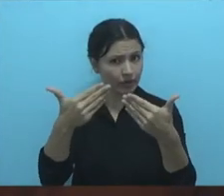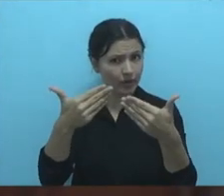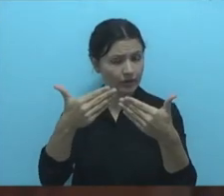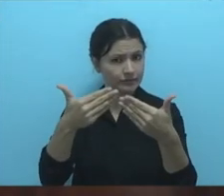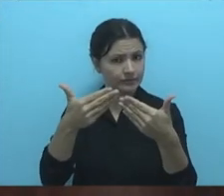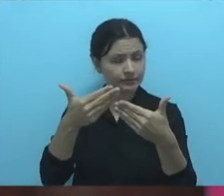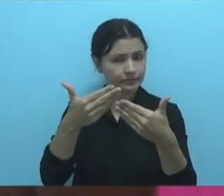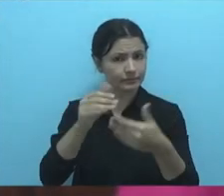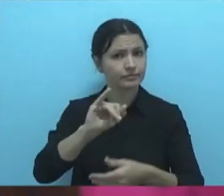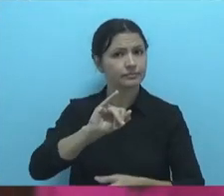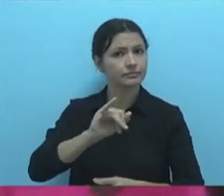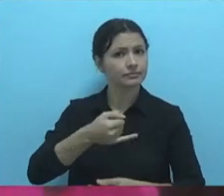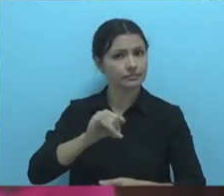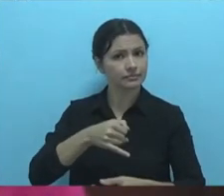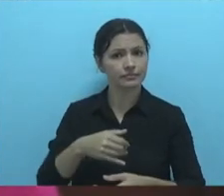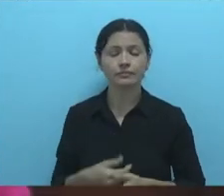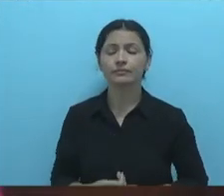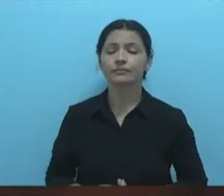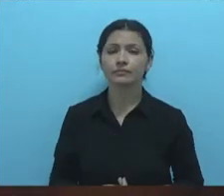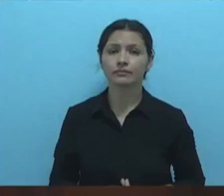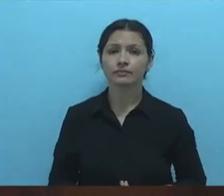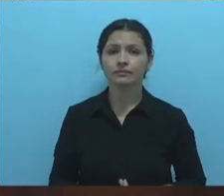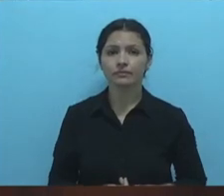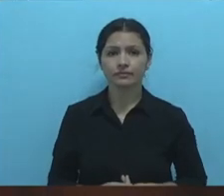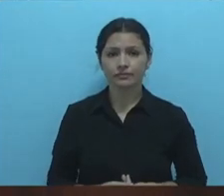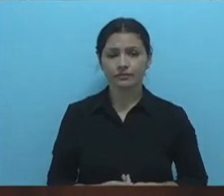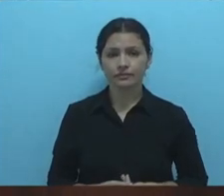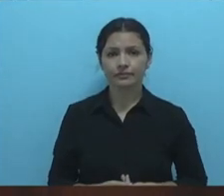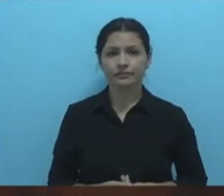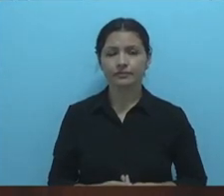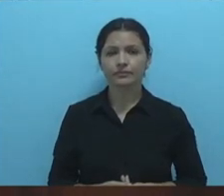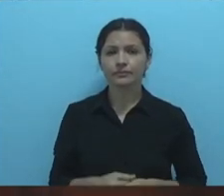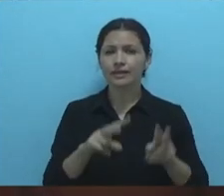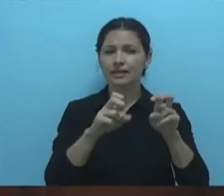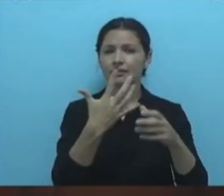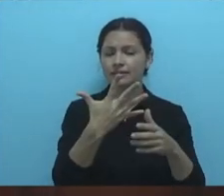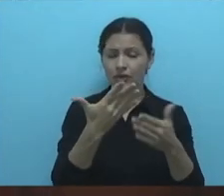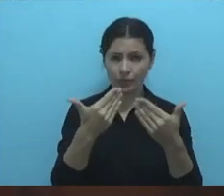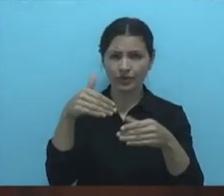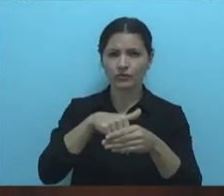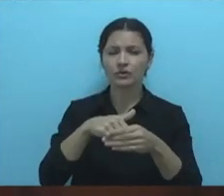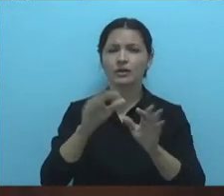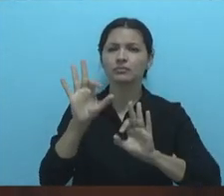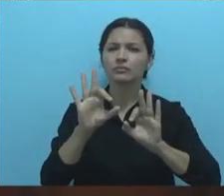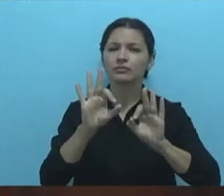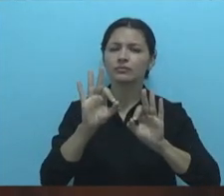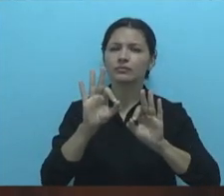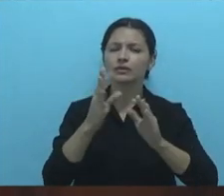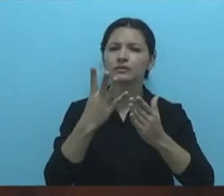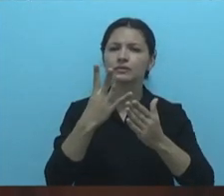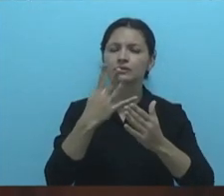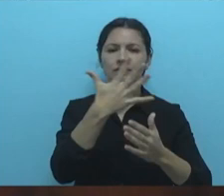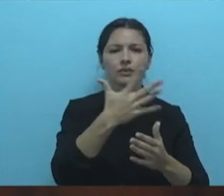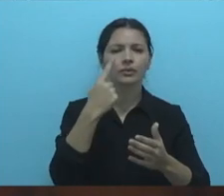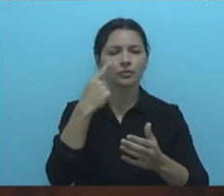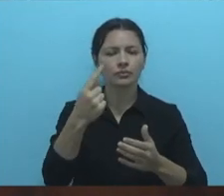una sesión resulta aprobado preferencia número cinco cuenta con dictámenes el expediente 51 mil